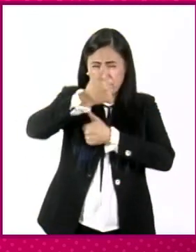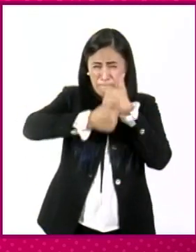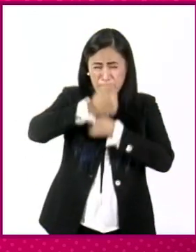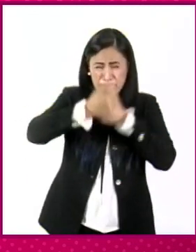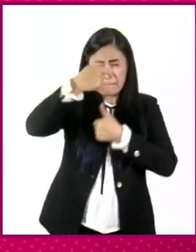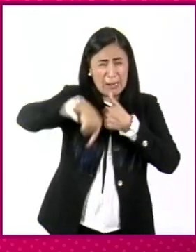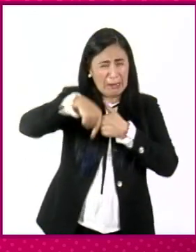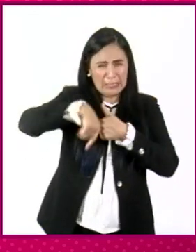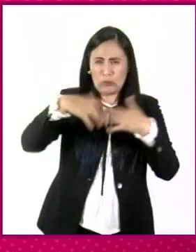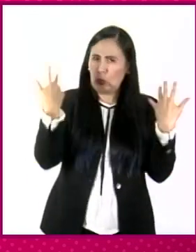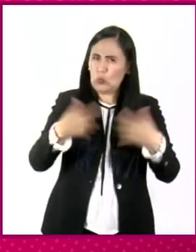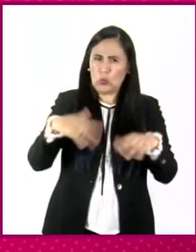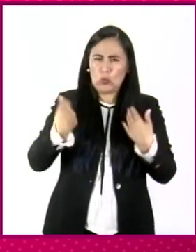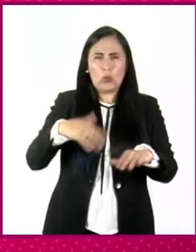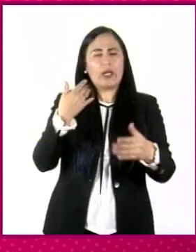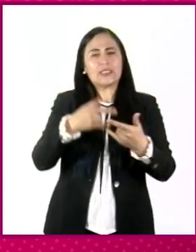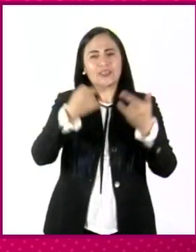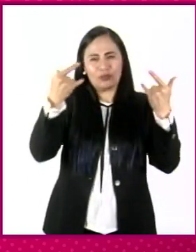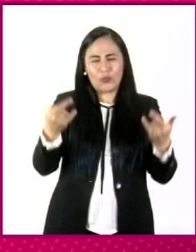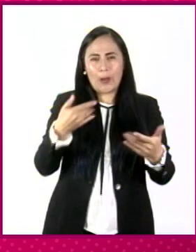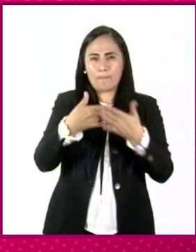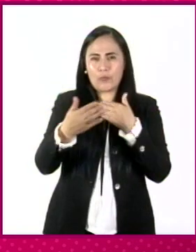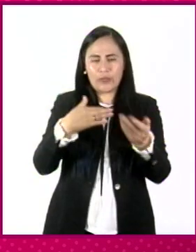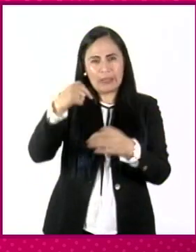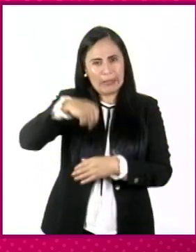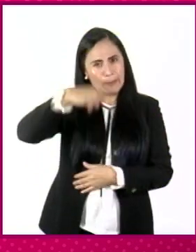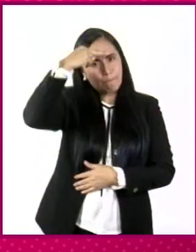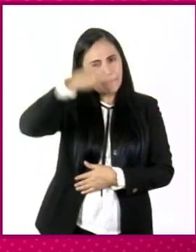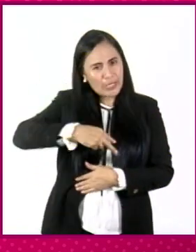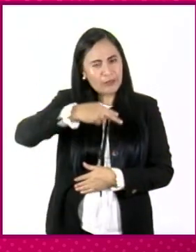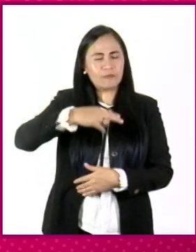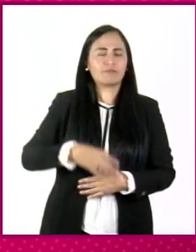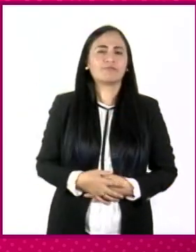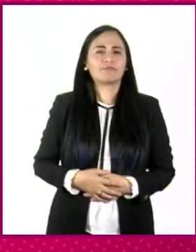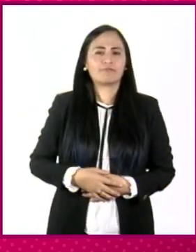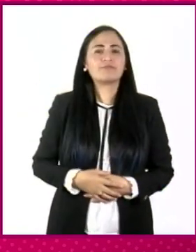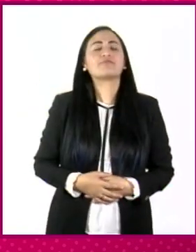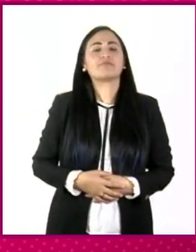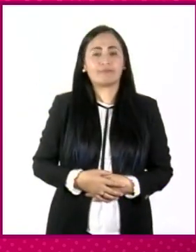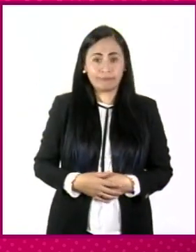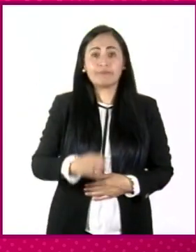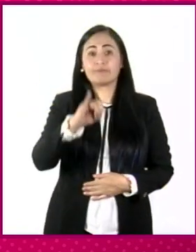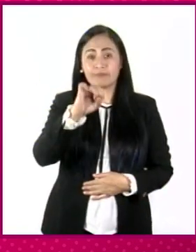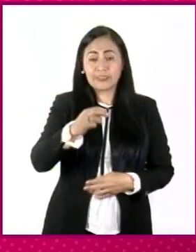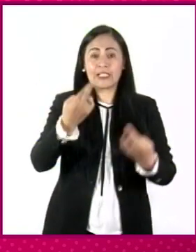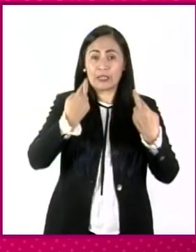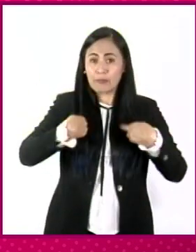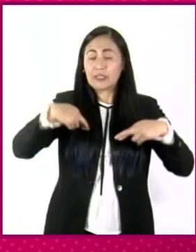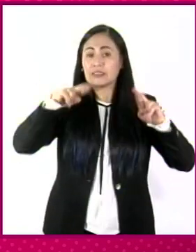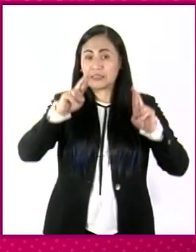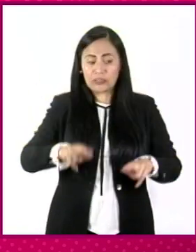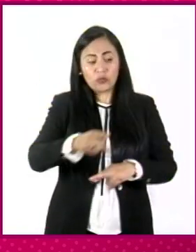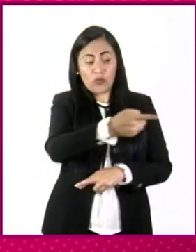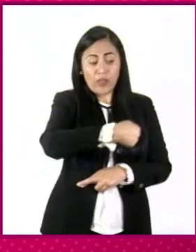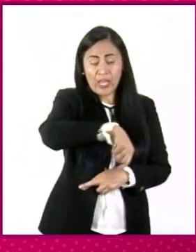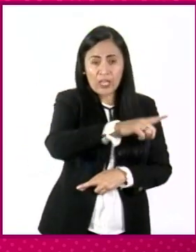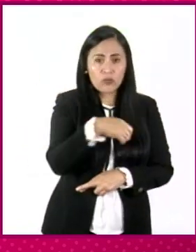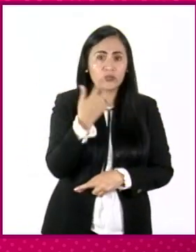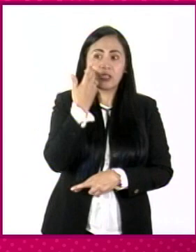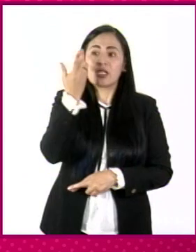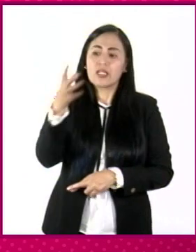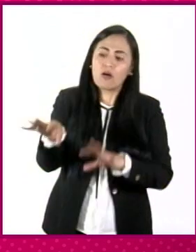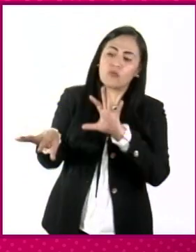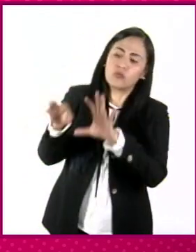país, de la historia moderna de nuestro país. Daban cuenta justamente de este papel de la representación que se consolidaba a través